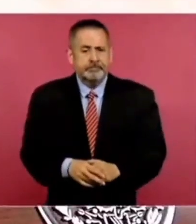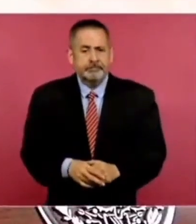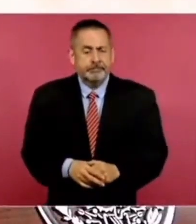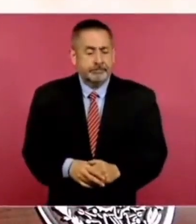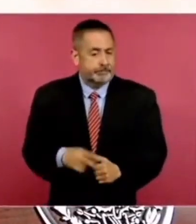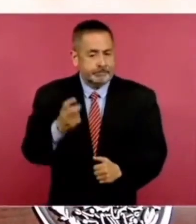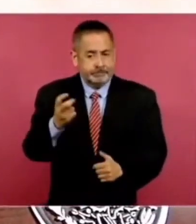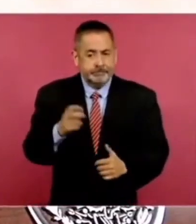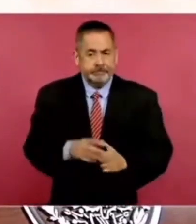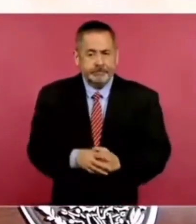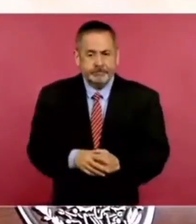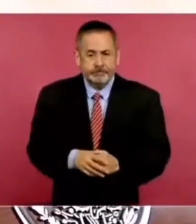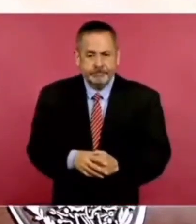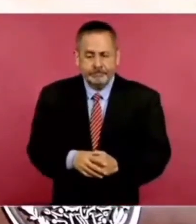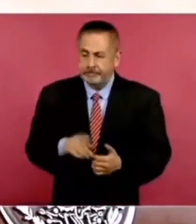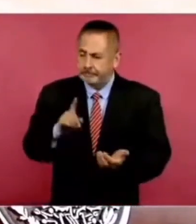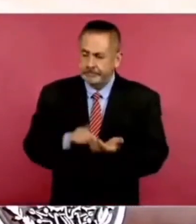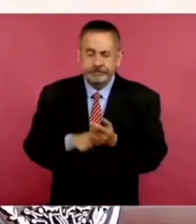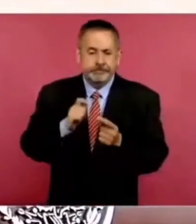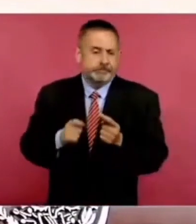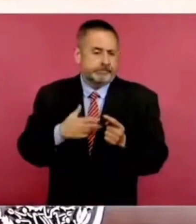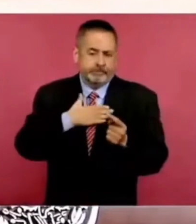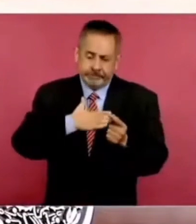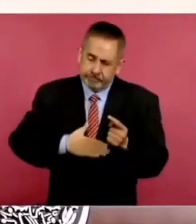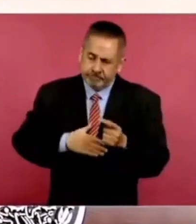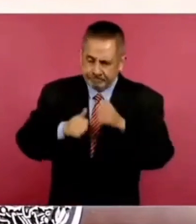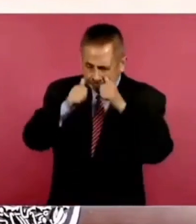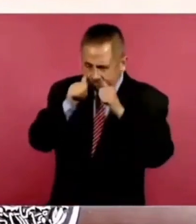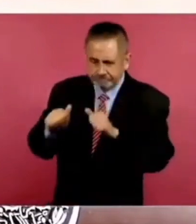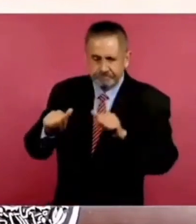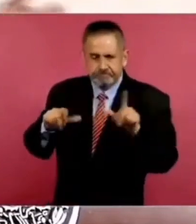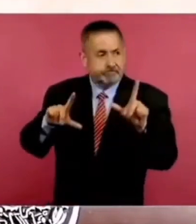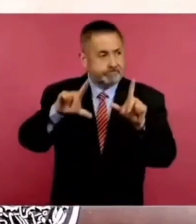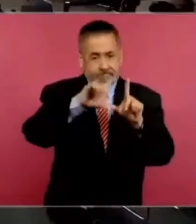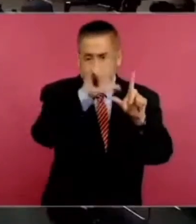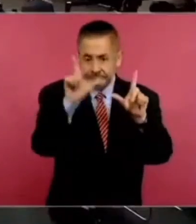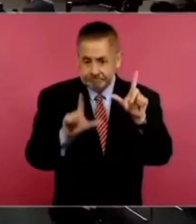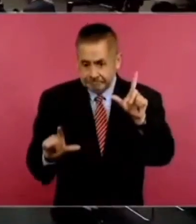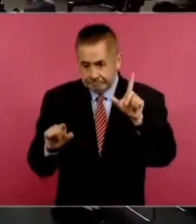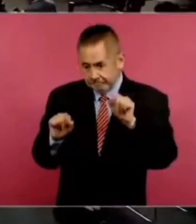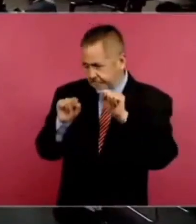Entonces, era justo que se